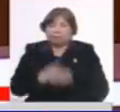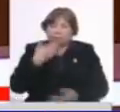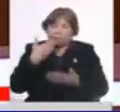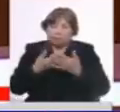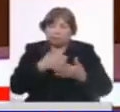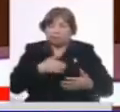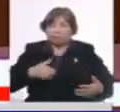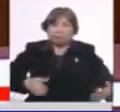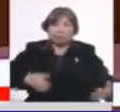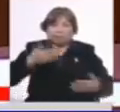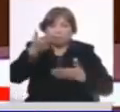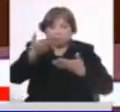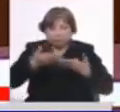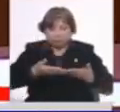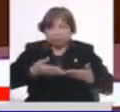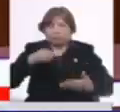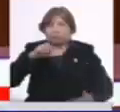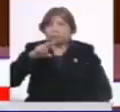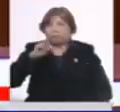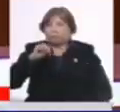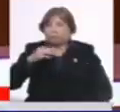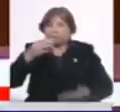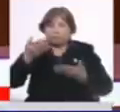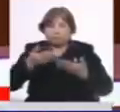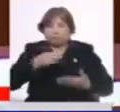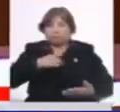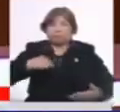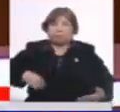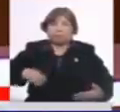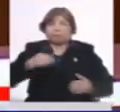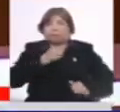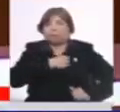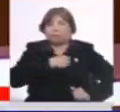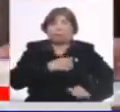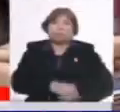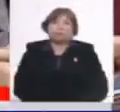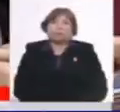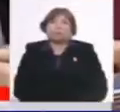Gracias, presidente. Bienvenido, premier, nuevo ministro del Interior.